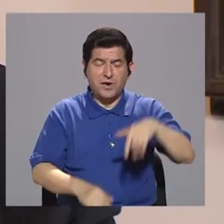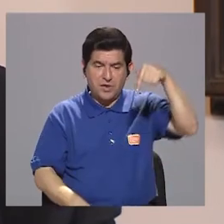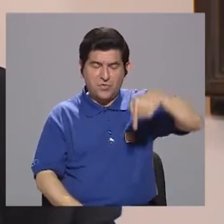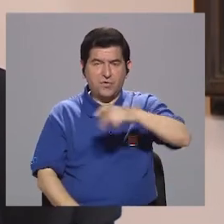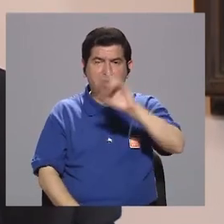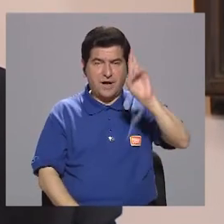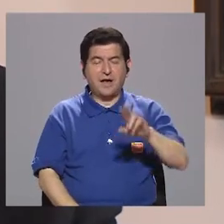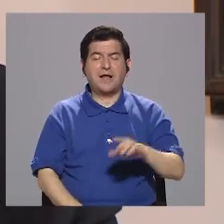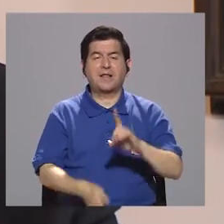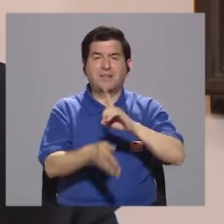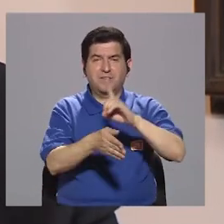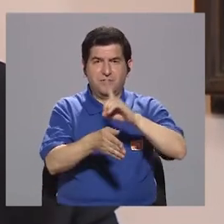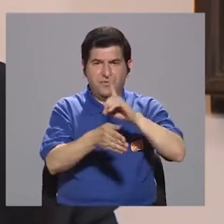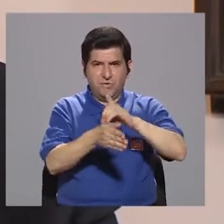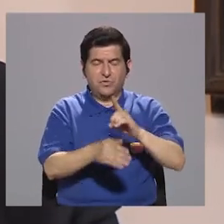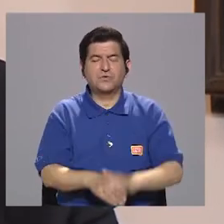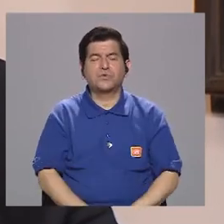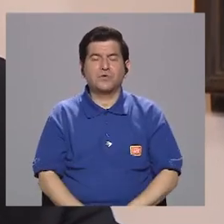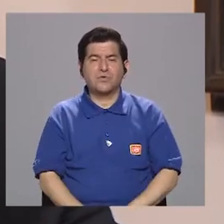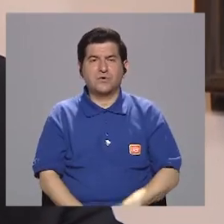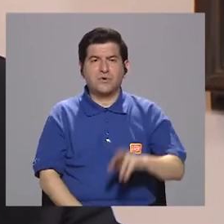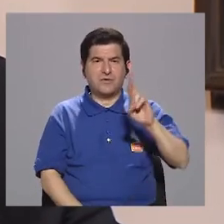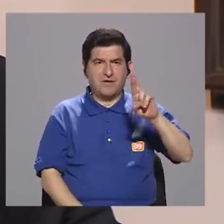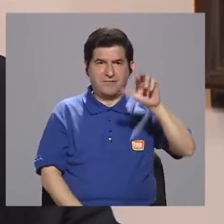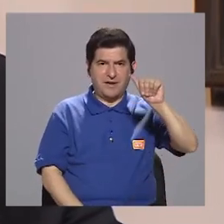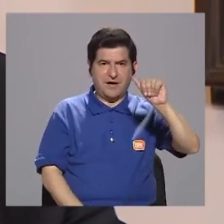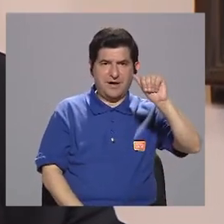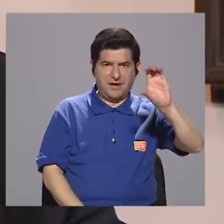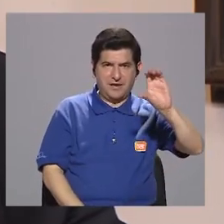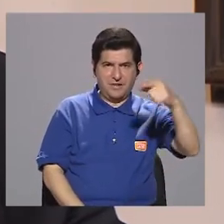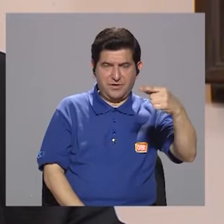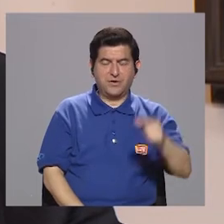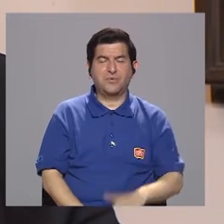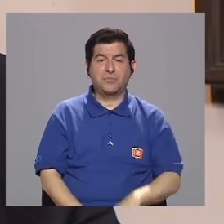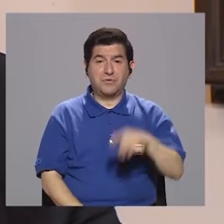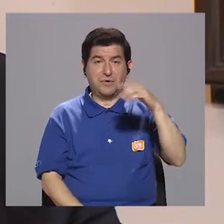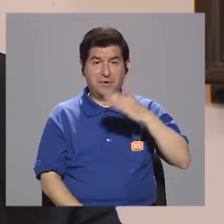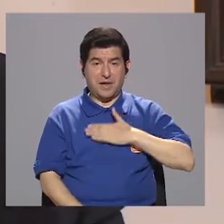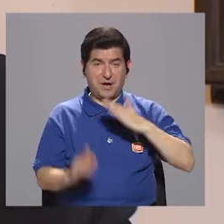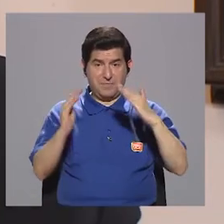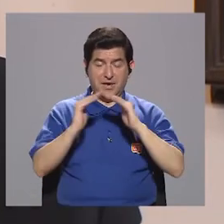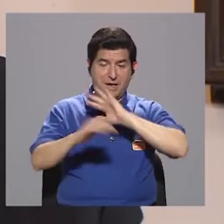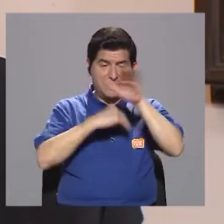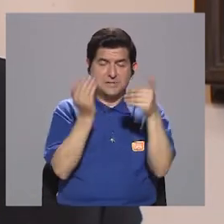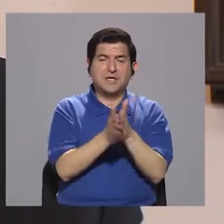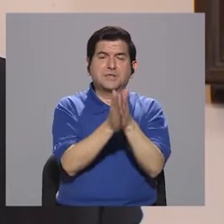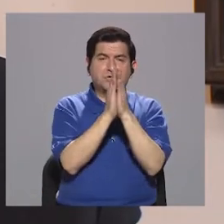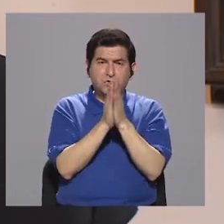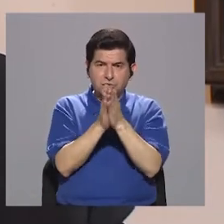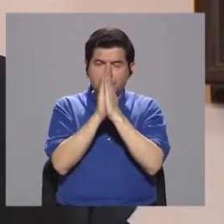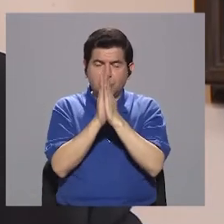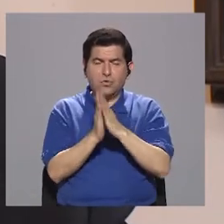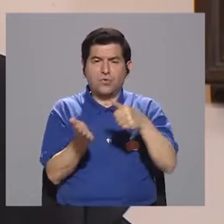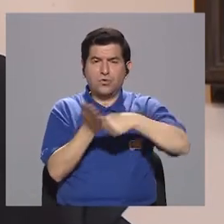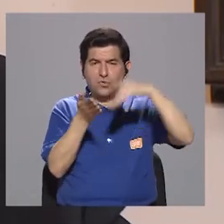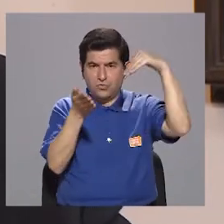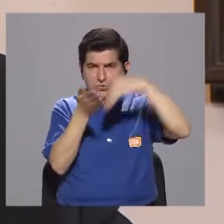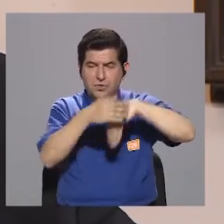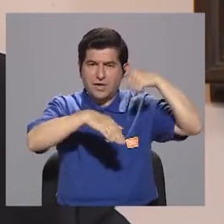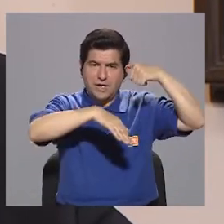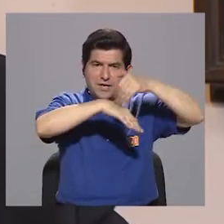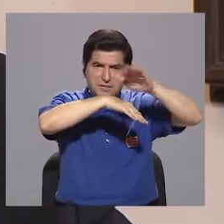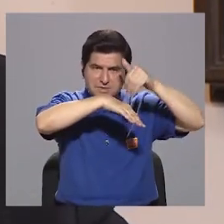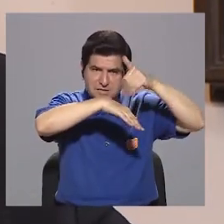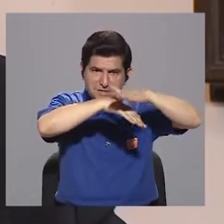Rica. En mi casa se recibían todas las peticiones o las cartas que se le mandaban